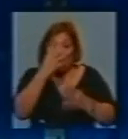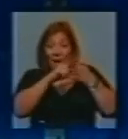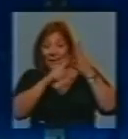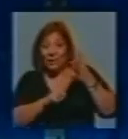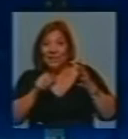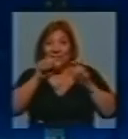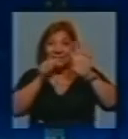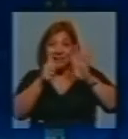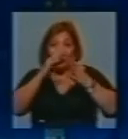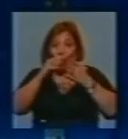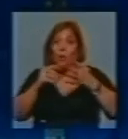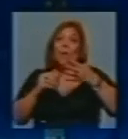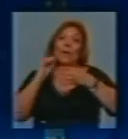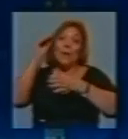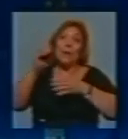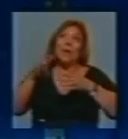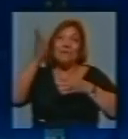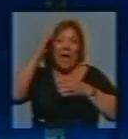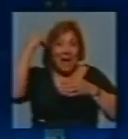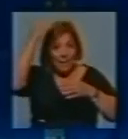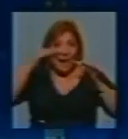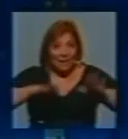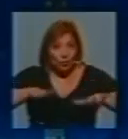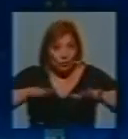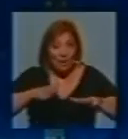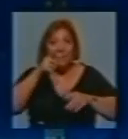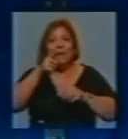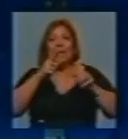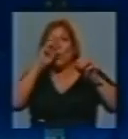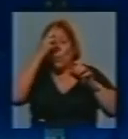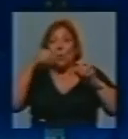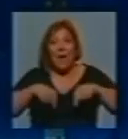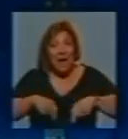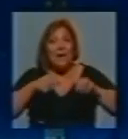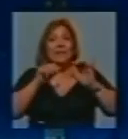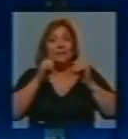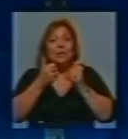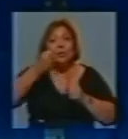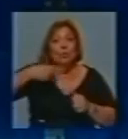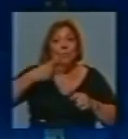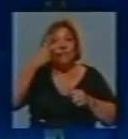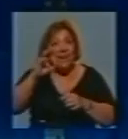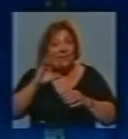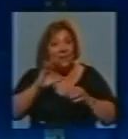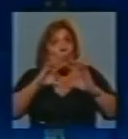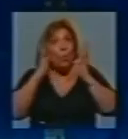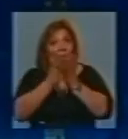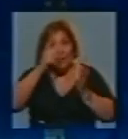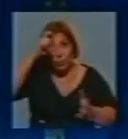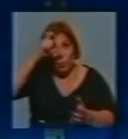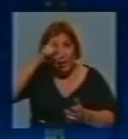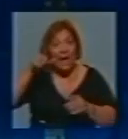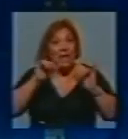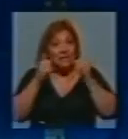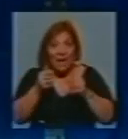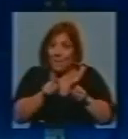del hexagonal final clasifican a Emiratos Árabes. Uruguay en la Sub-17 busca esa clasificación, que ya consiguió en la Sub-20 para el Mundial de Turquía, que se va a jugar